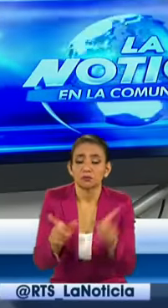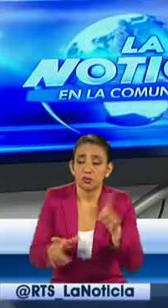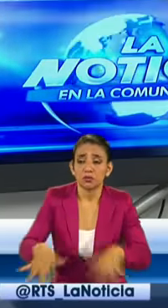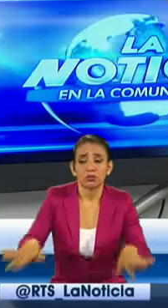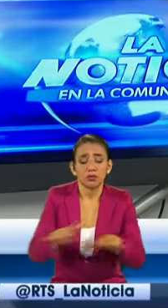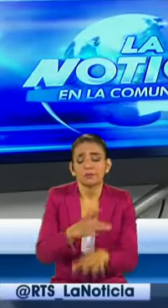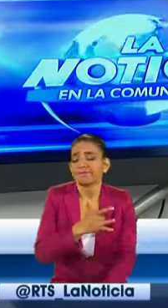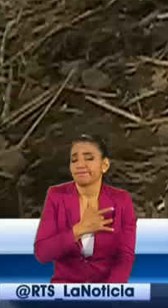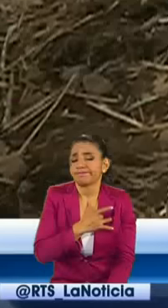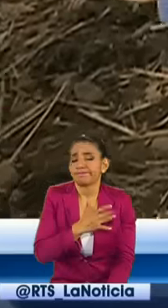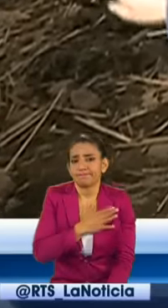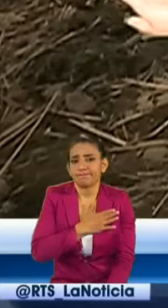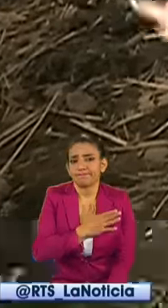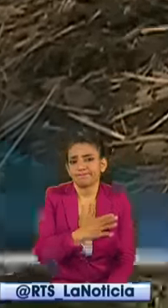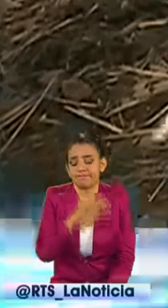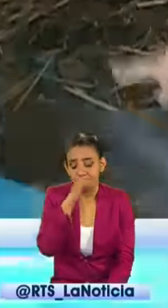ocurrido.